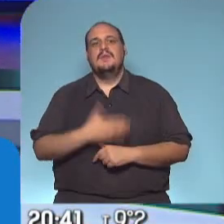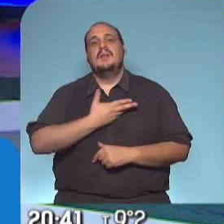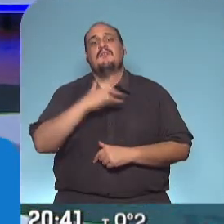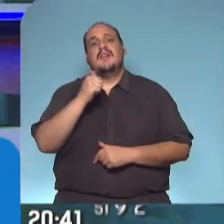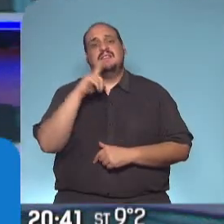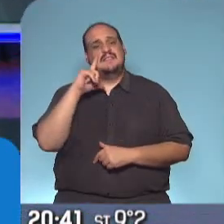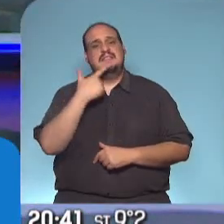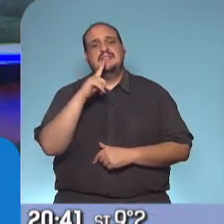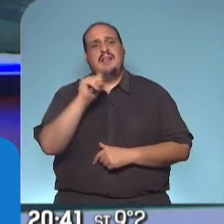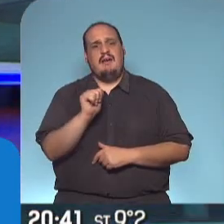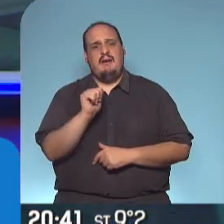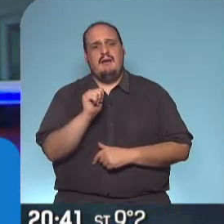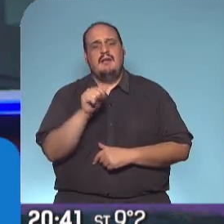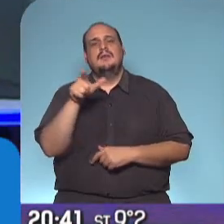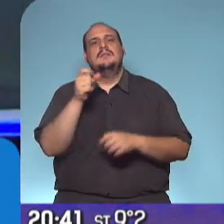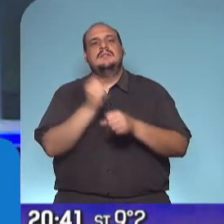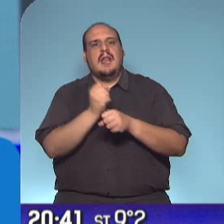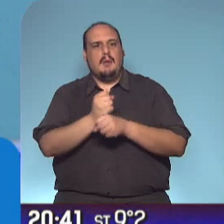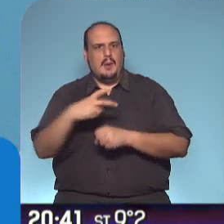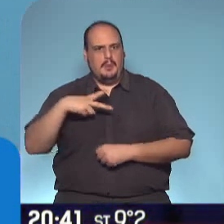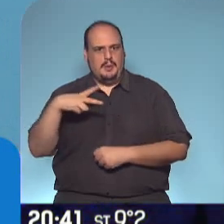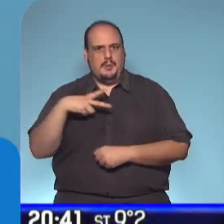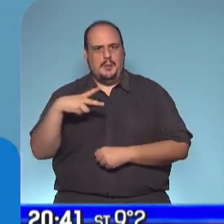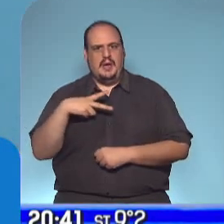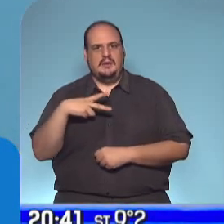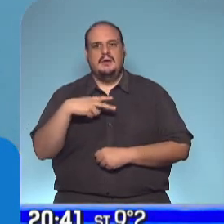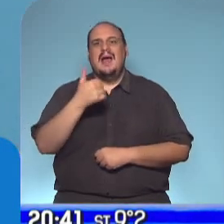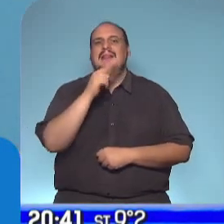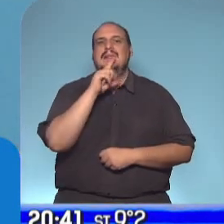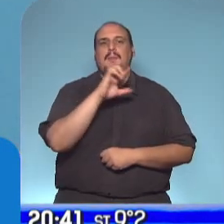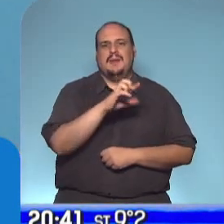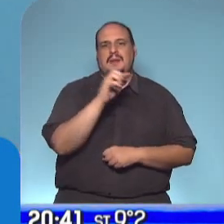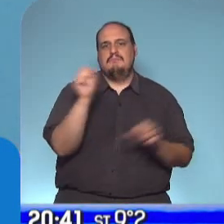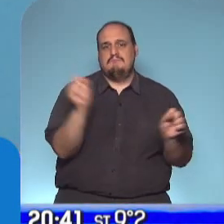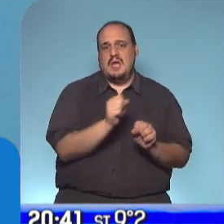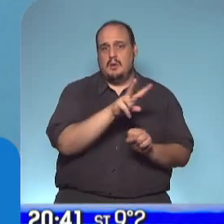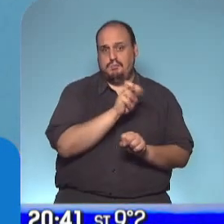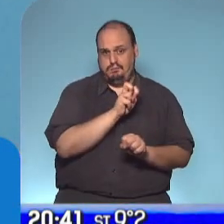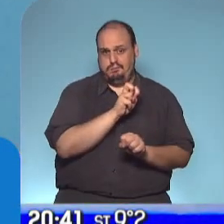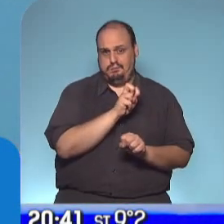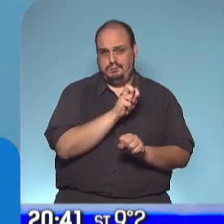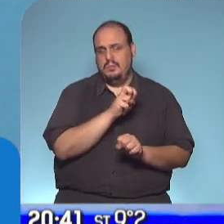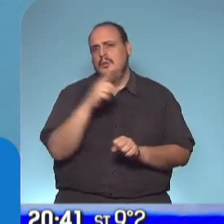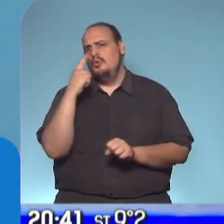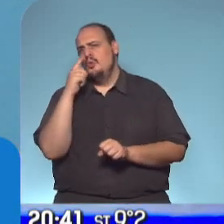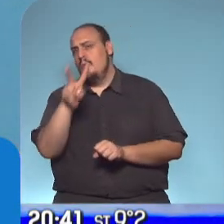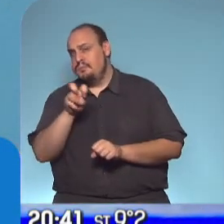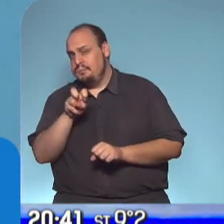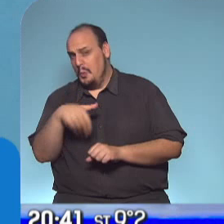que cuenta, ella es trabajadora privada, cobró el ATP de mayo y pregunta, ¿cobraremos el de junio